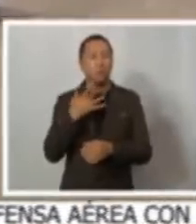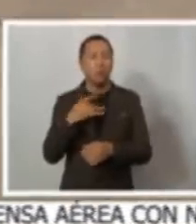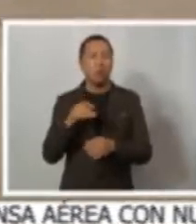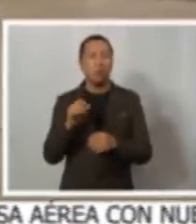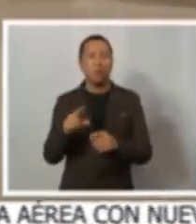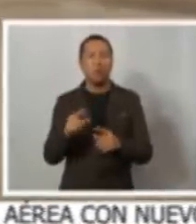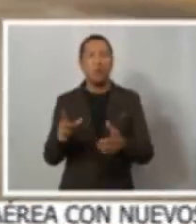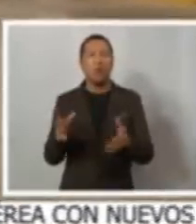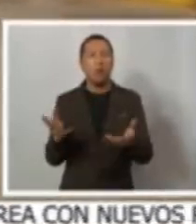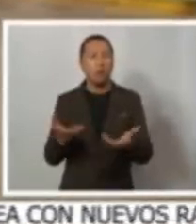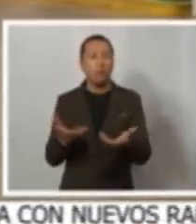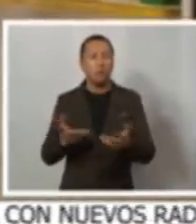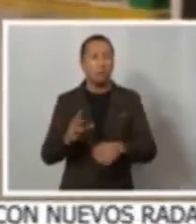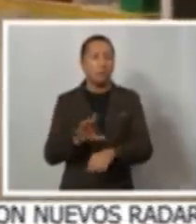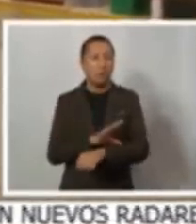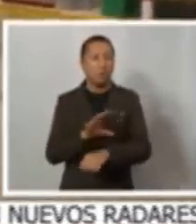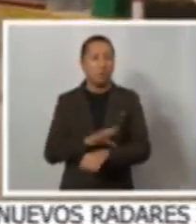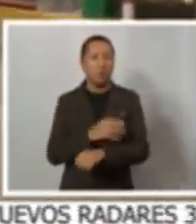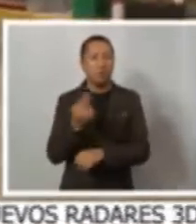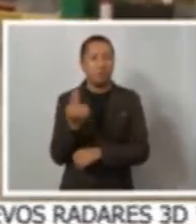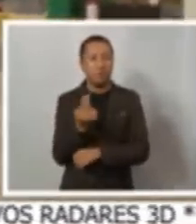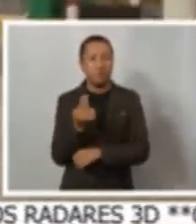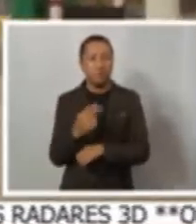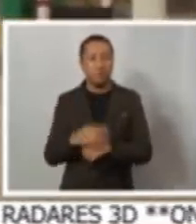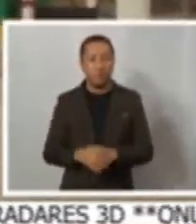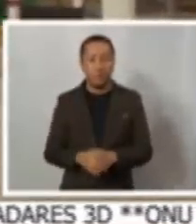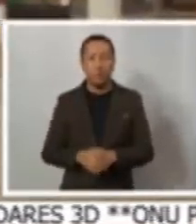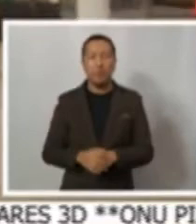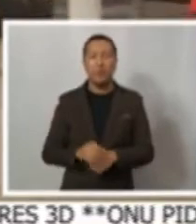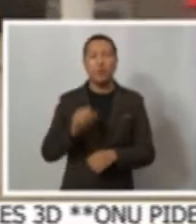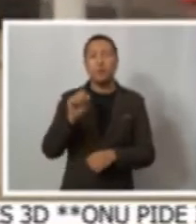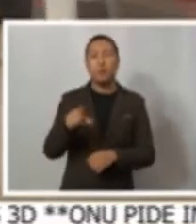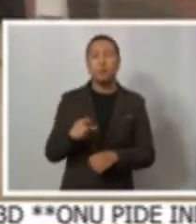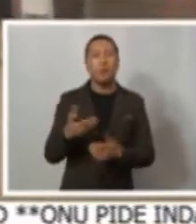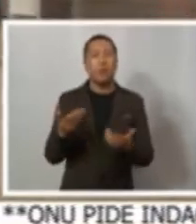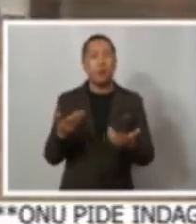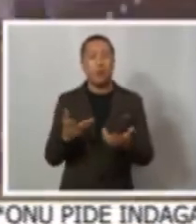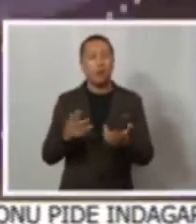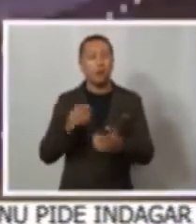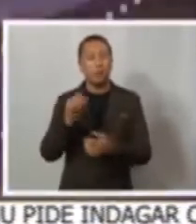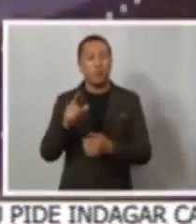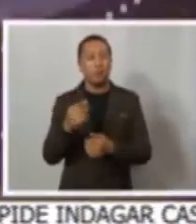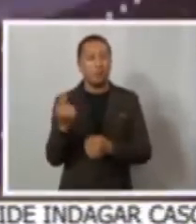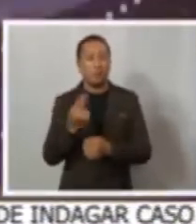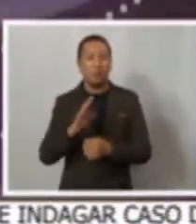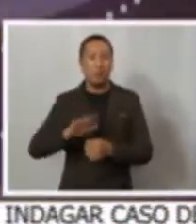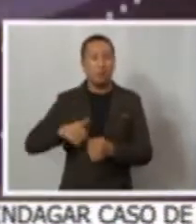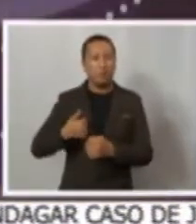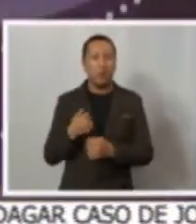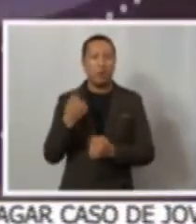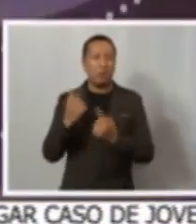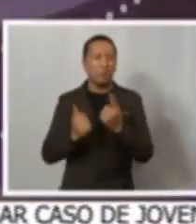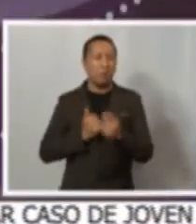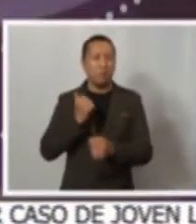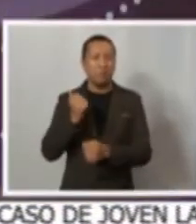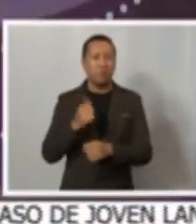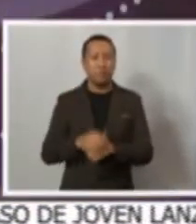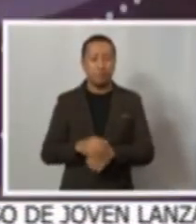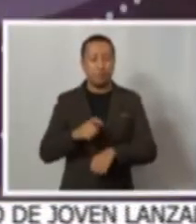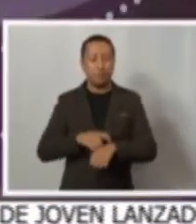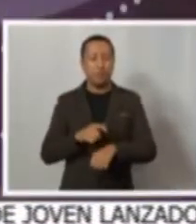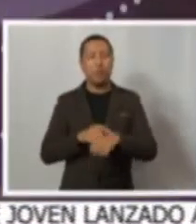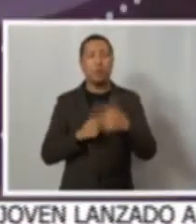de energía en los próximos días, las distribuidoras de combustible han hecho su agosto. Son las 8 de la mañana con